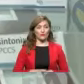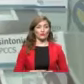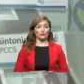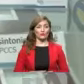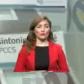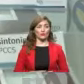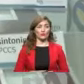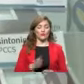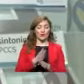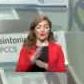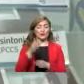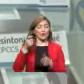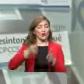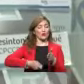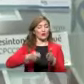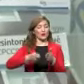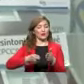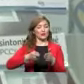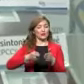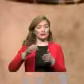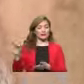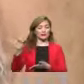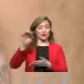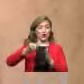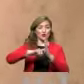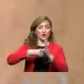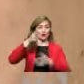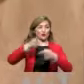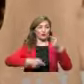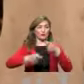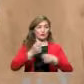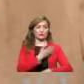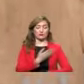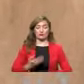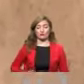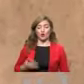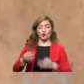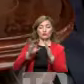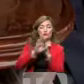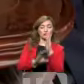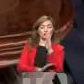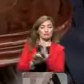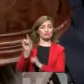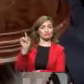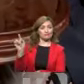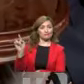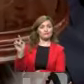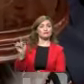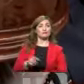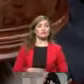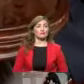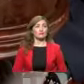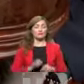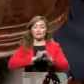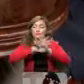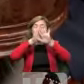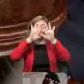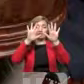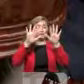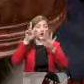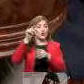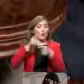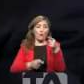según juristas, que tampoco pueden designar contralor. En días pasados, el presidente de la Corte Constitucional, Hernán Salgado Pesantes, ya aclaró qué es lo